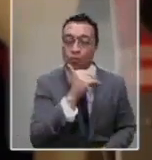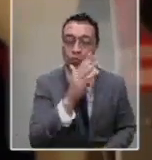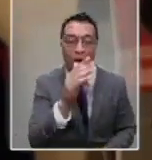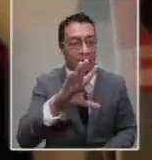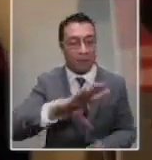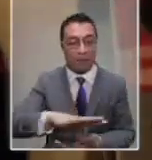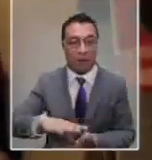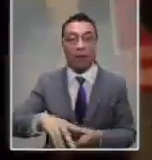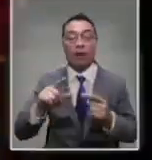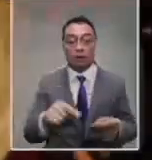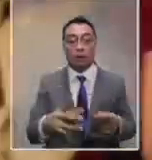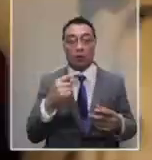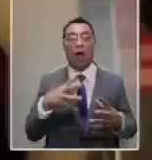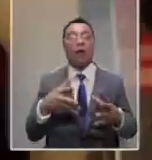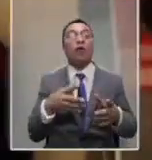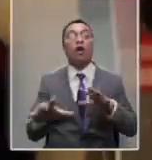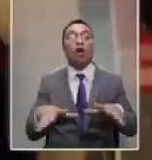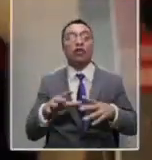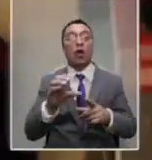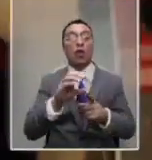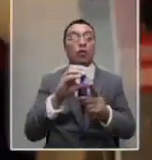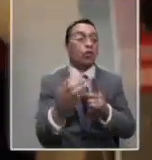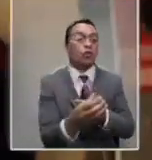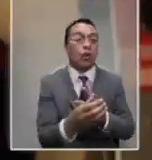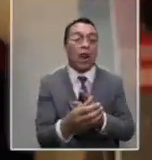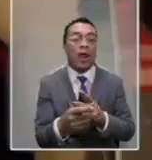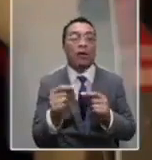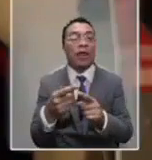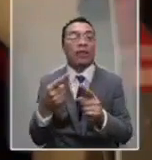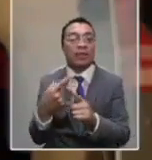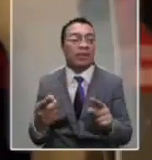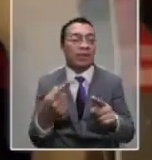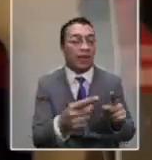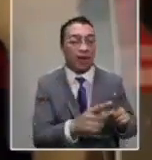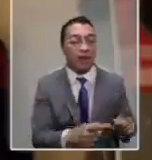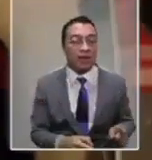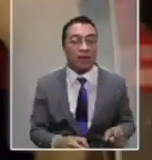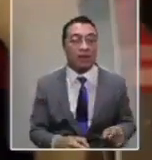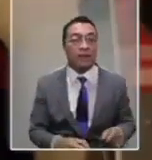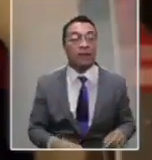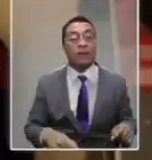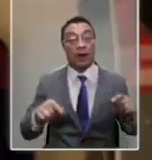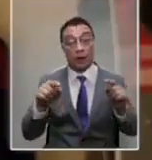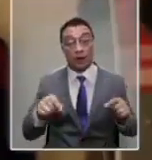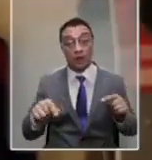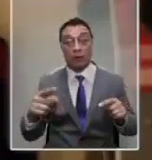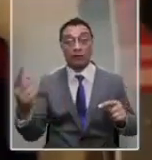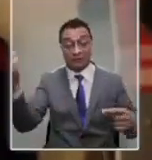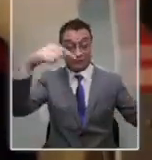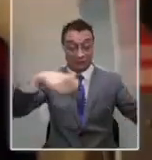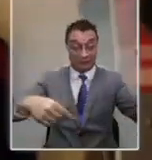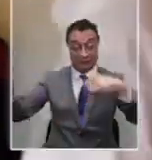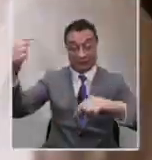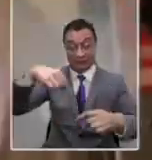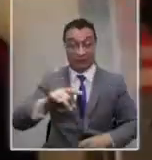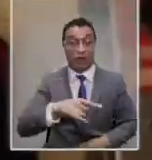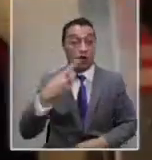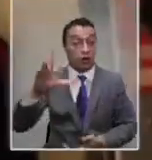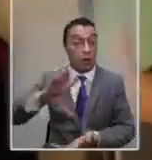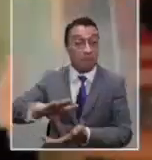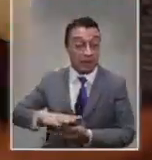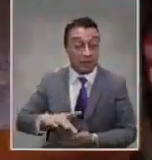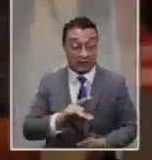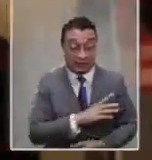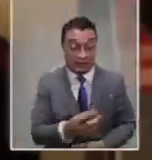que provenga de referentes o de matrices culturales diferentes. Nosotros la migración que hoy día existe en Chile